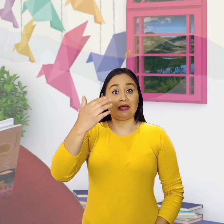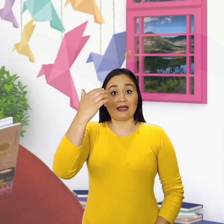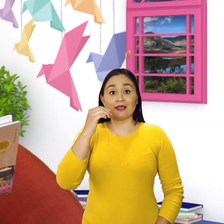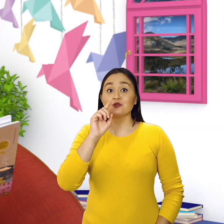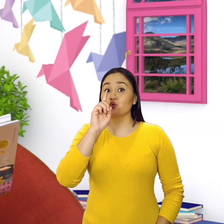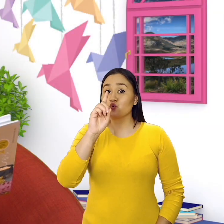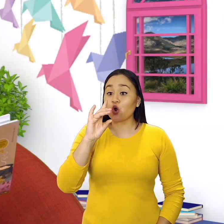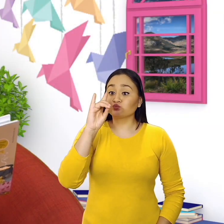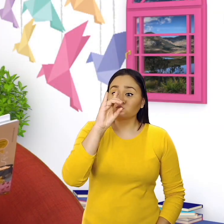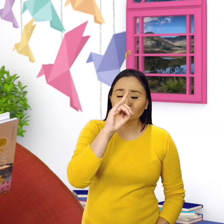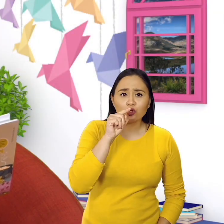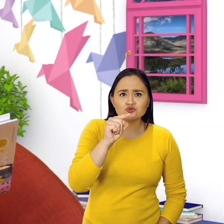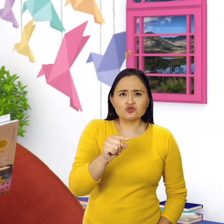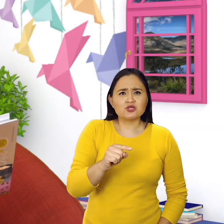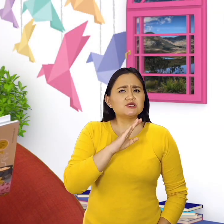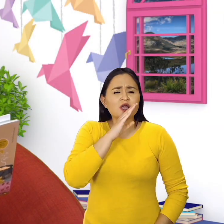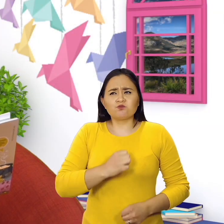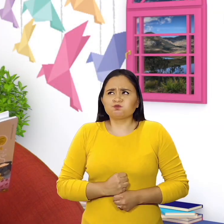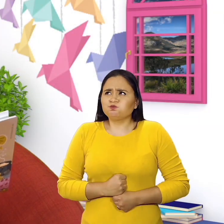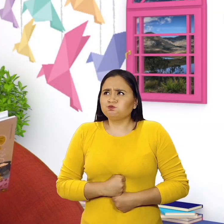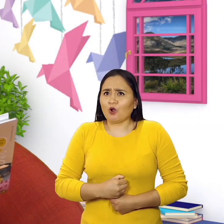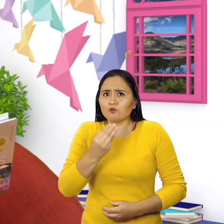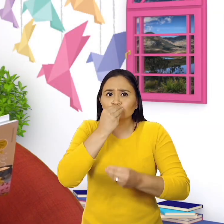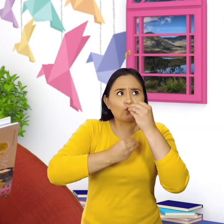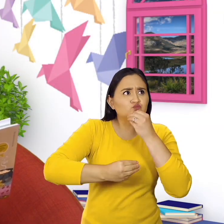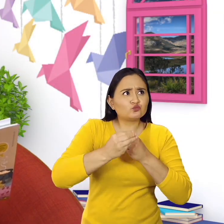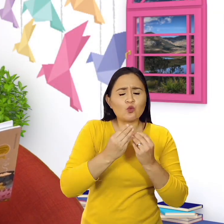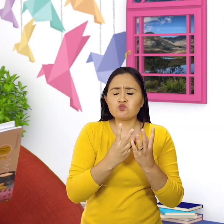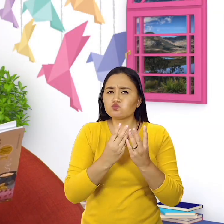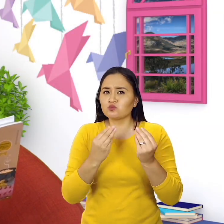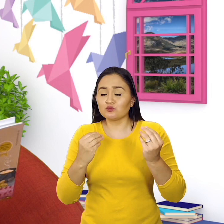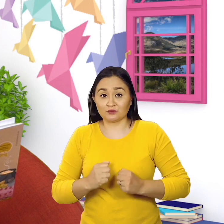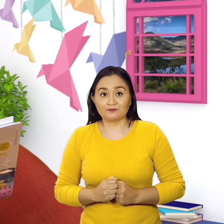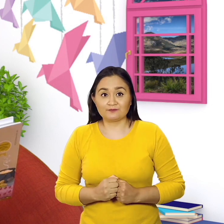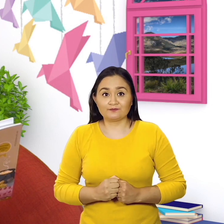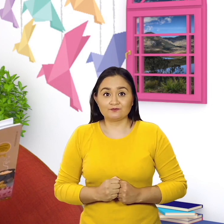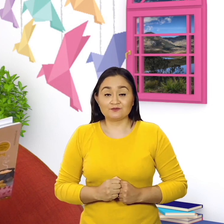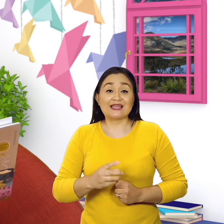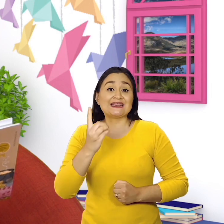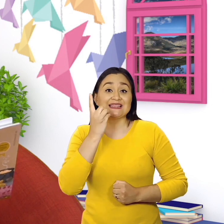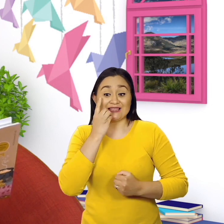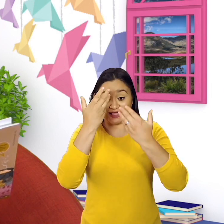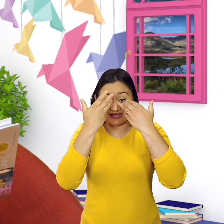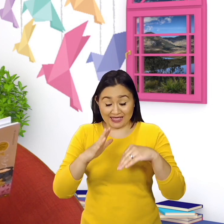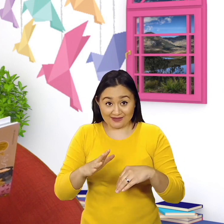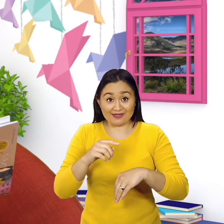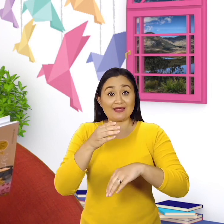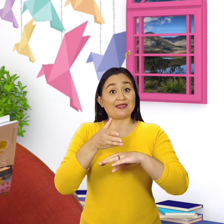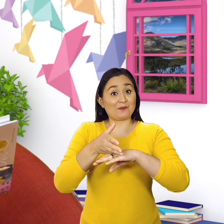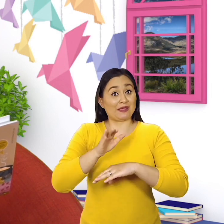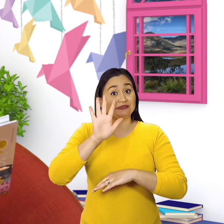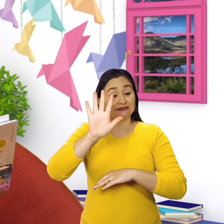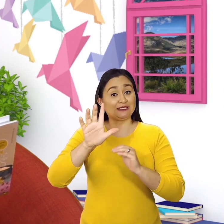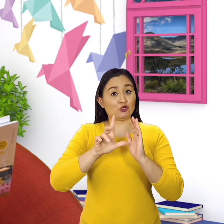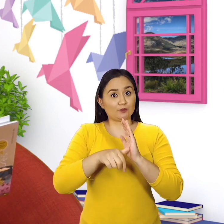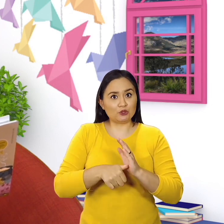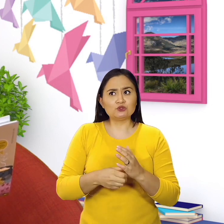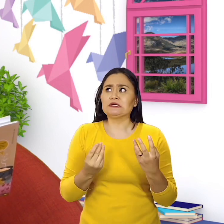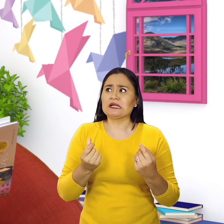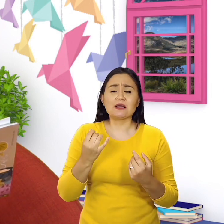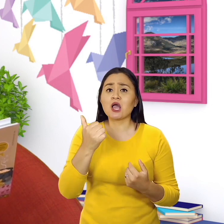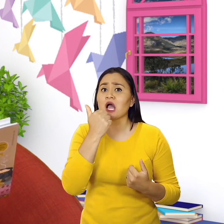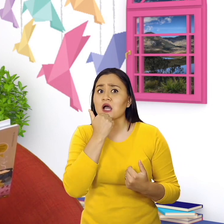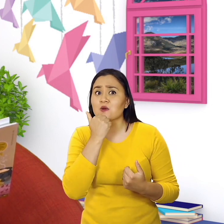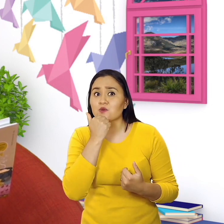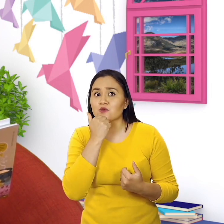Había una vez un perrito que siempre tenía hambre porque era muy tragón. 5 minutos después de terminar el desayuno quería almorzar